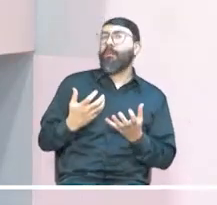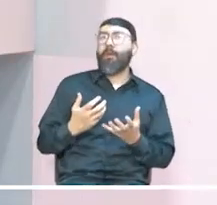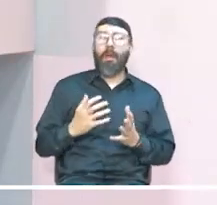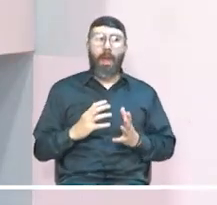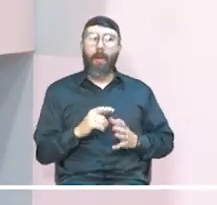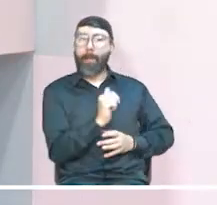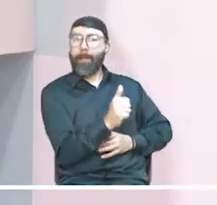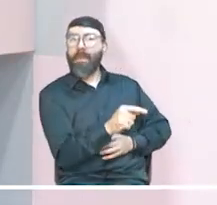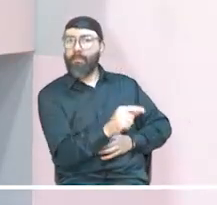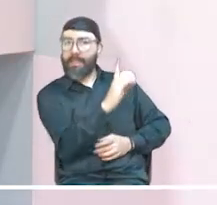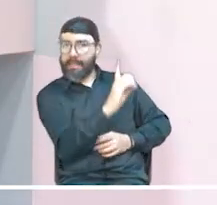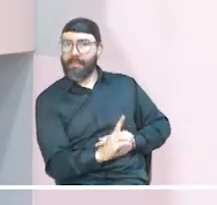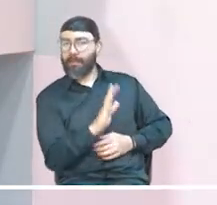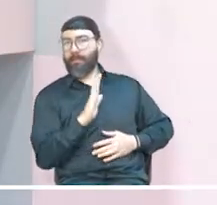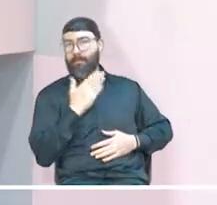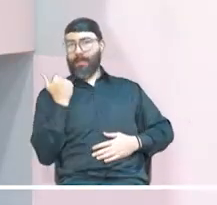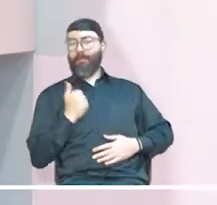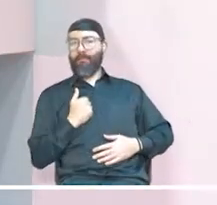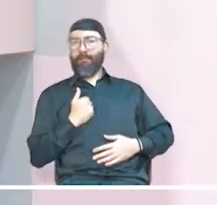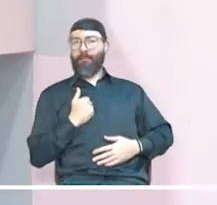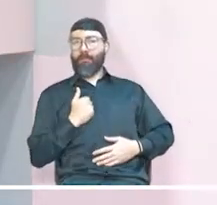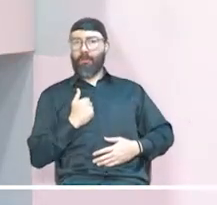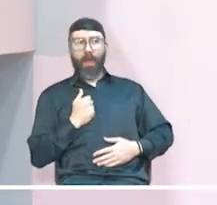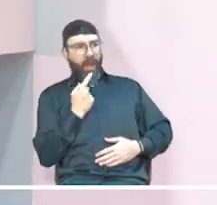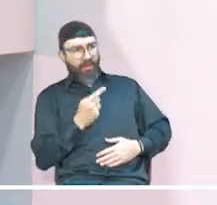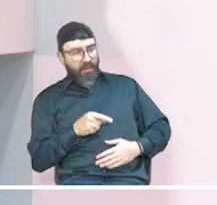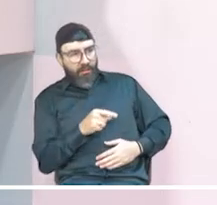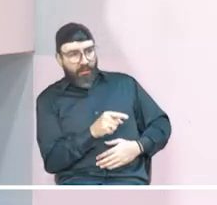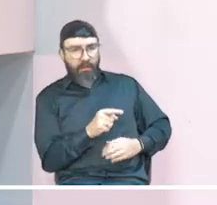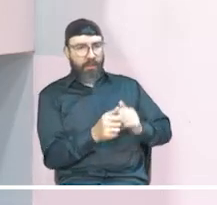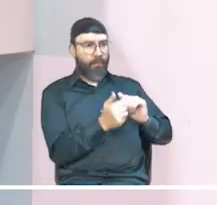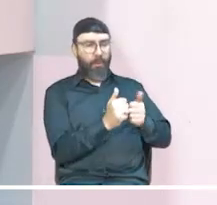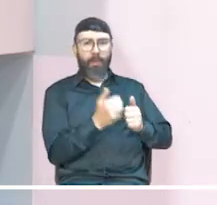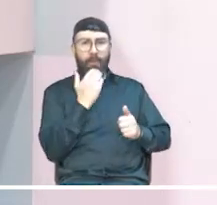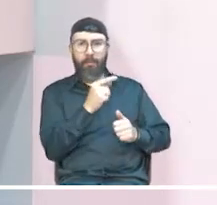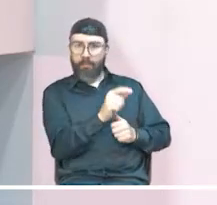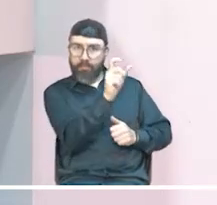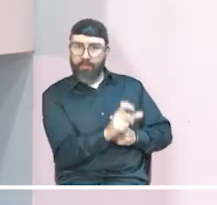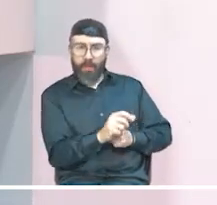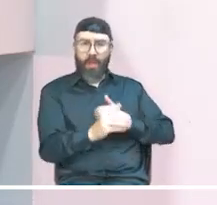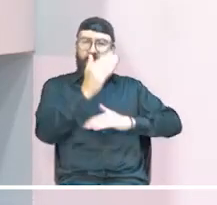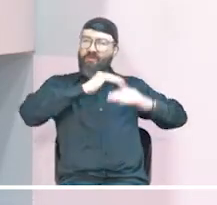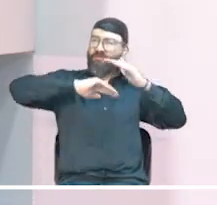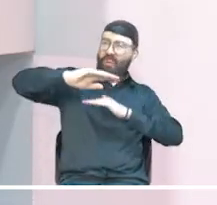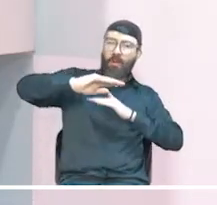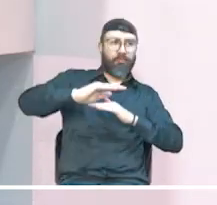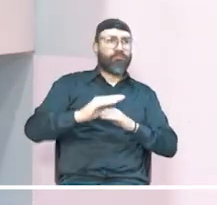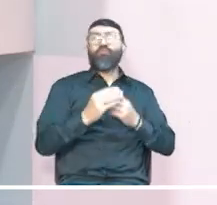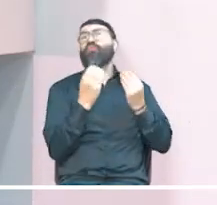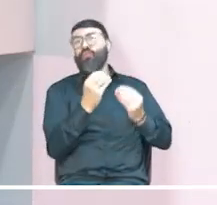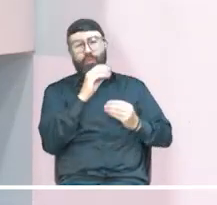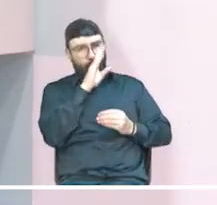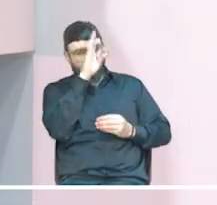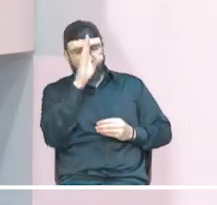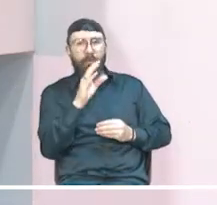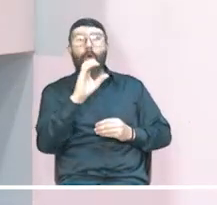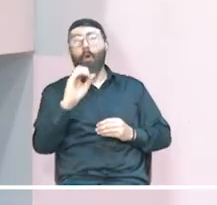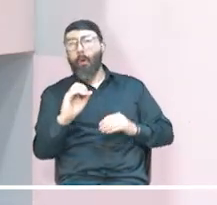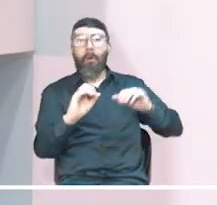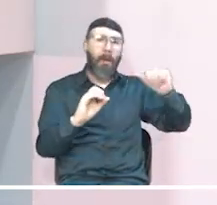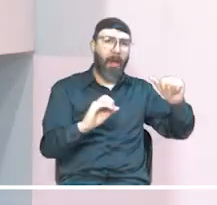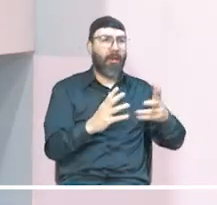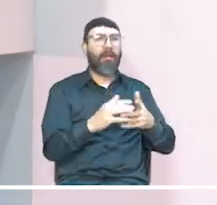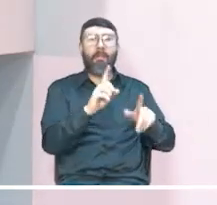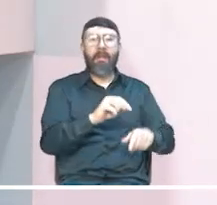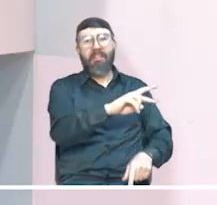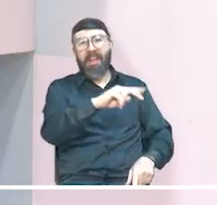chip de que existen estereotipos para diferentes deportes, las artes marciales ya las practican con mucha frecuencia hombres y mujeres, la